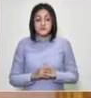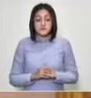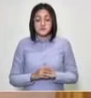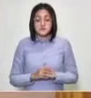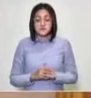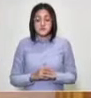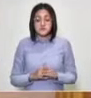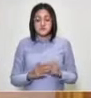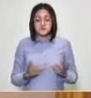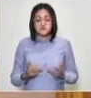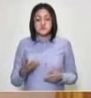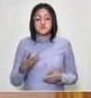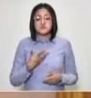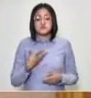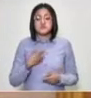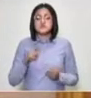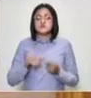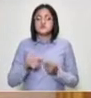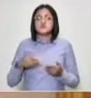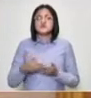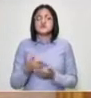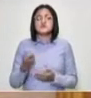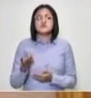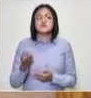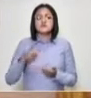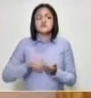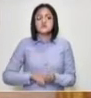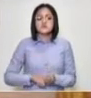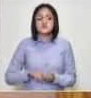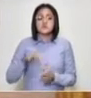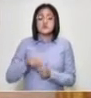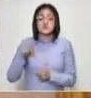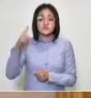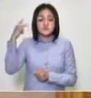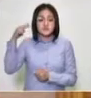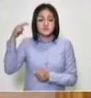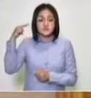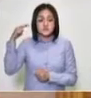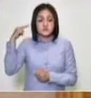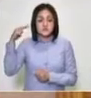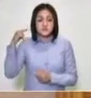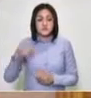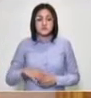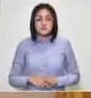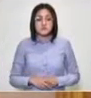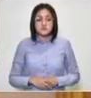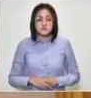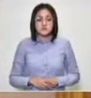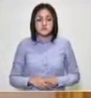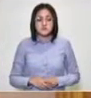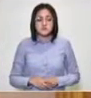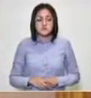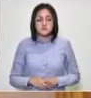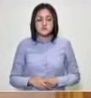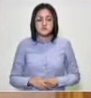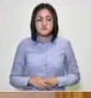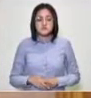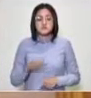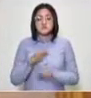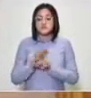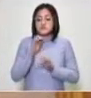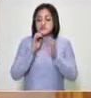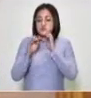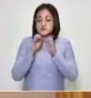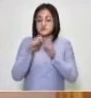que tiene su origen en Veracruz, en el estado de Veracruz. Estamos entrevistando